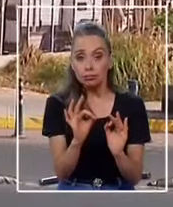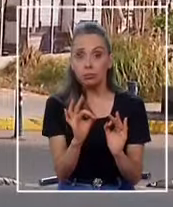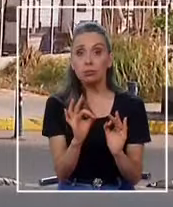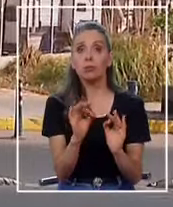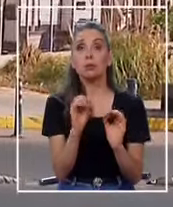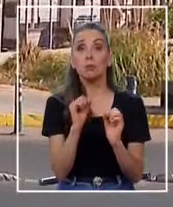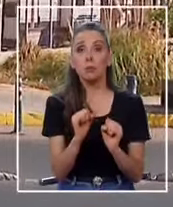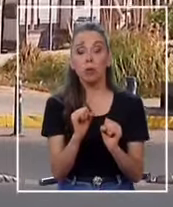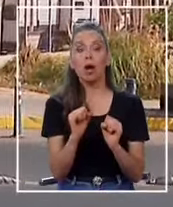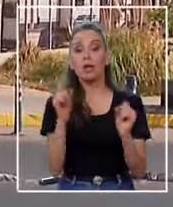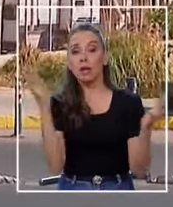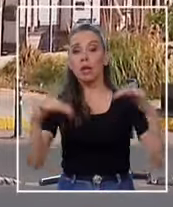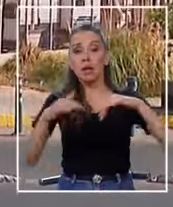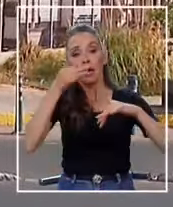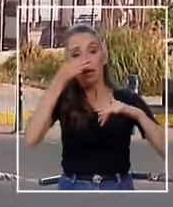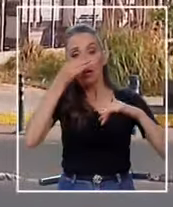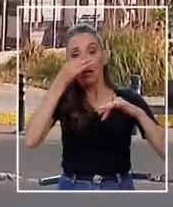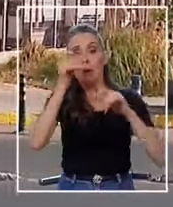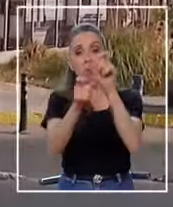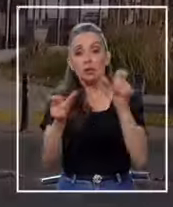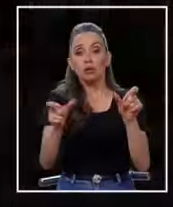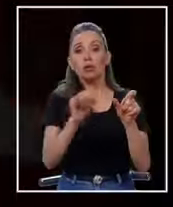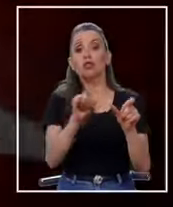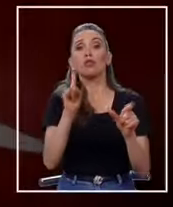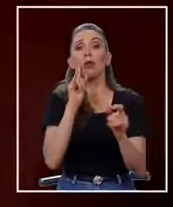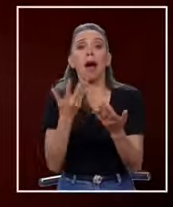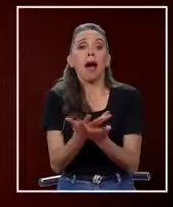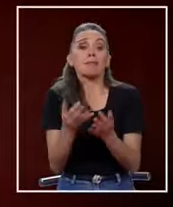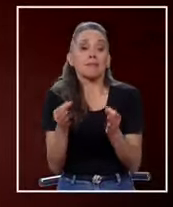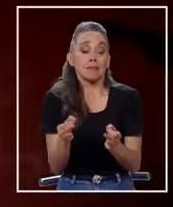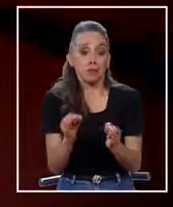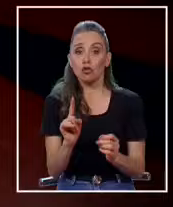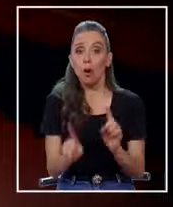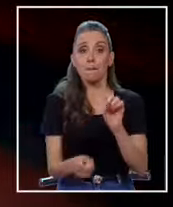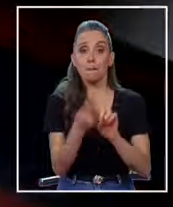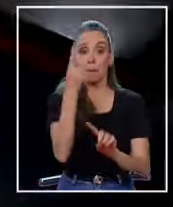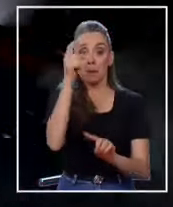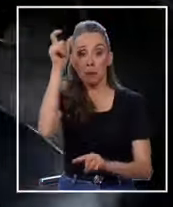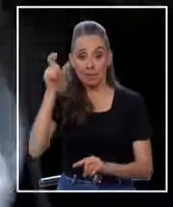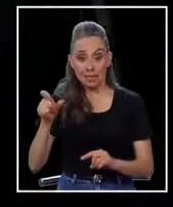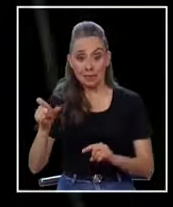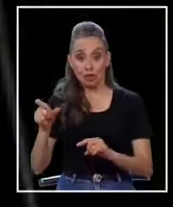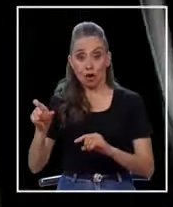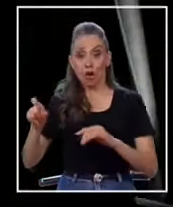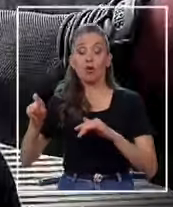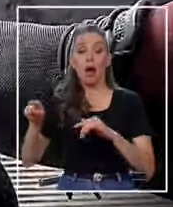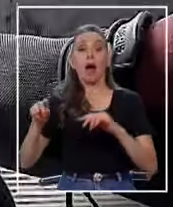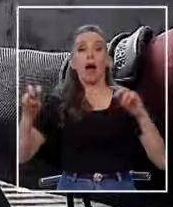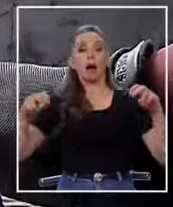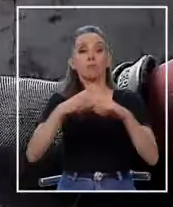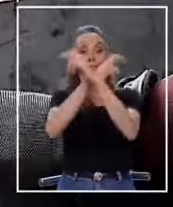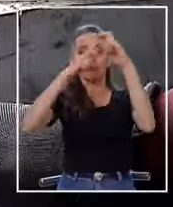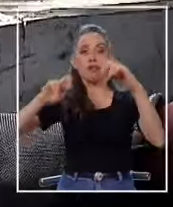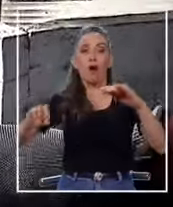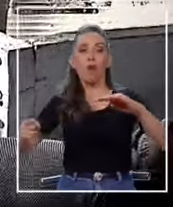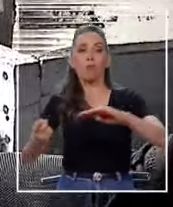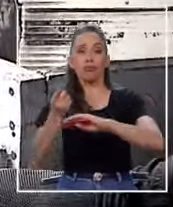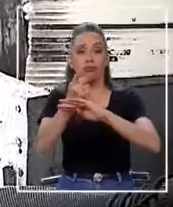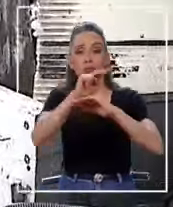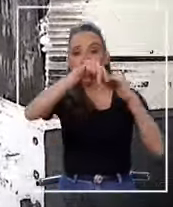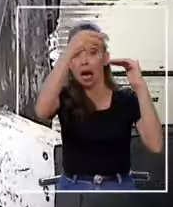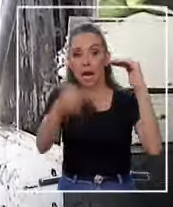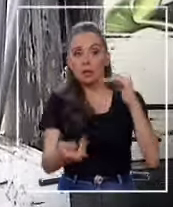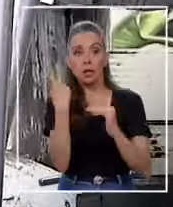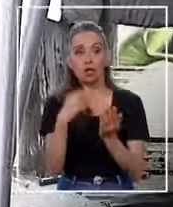otorgar este tipo de espectáculos para la comunidad no es primera vez que un acróbata se accidenta en medio de su actuación en